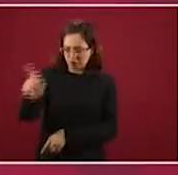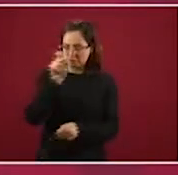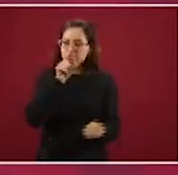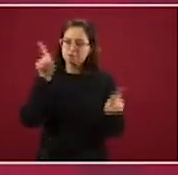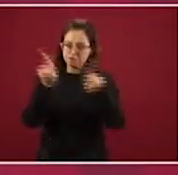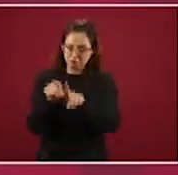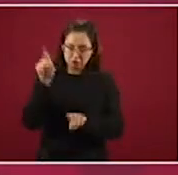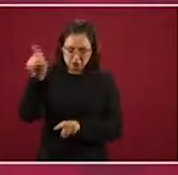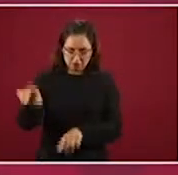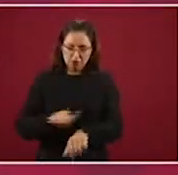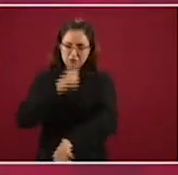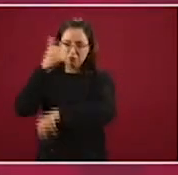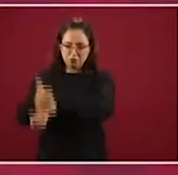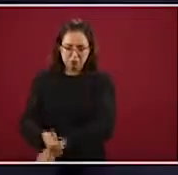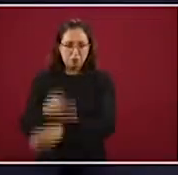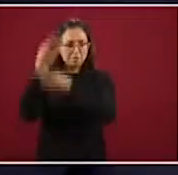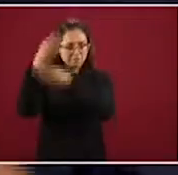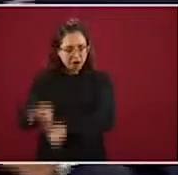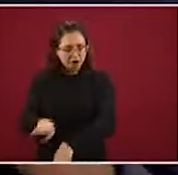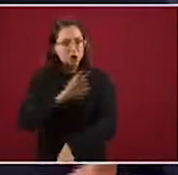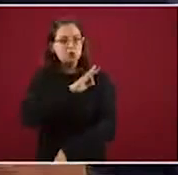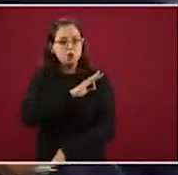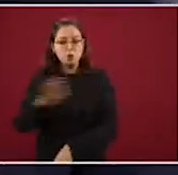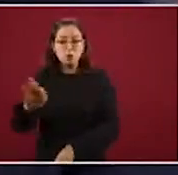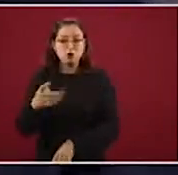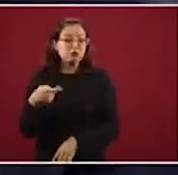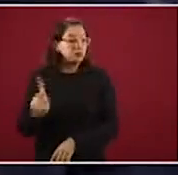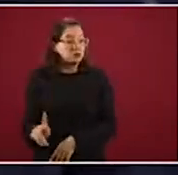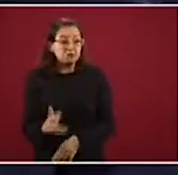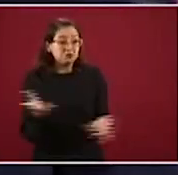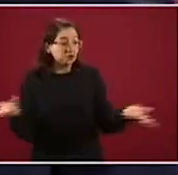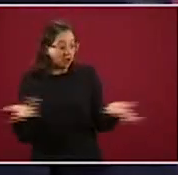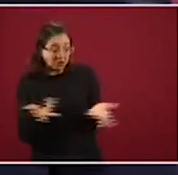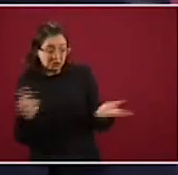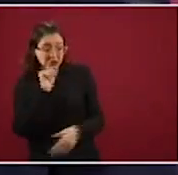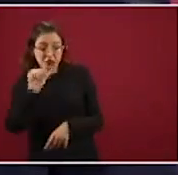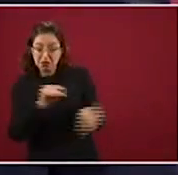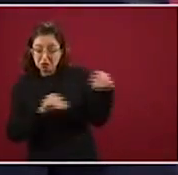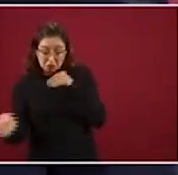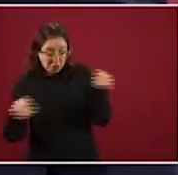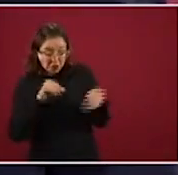ahí sus sucursales, pero como no lo van a hacer,